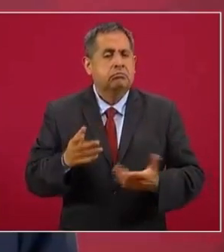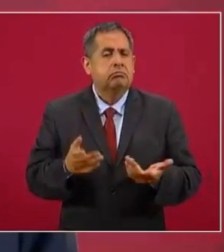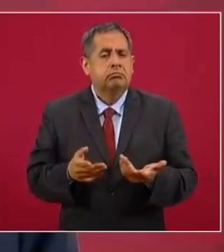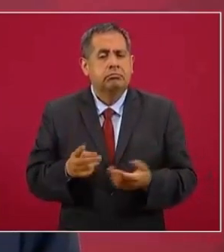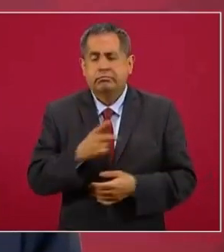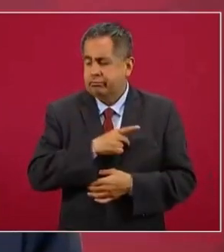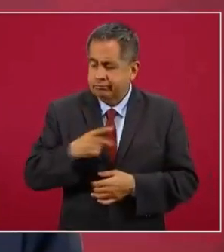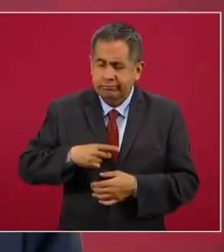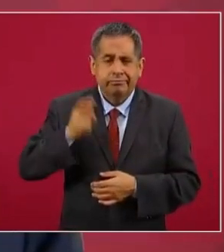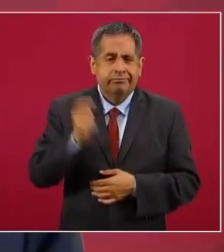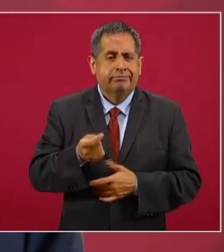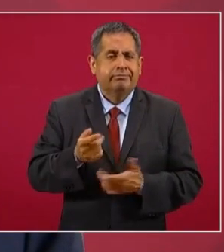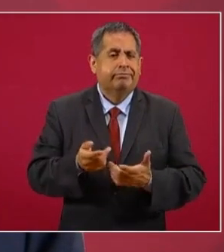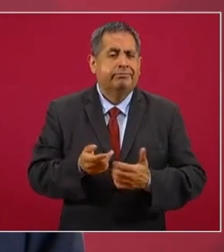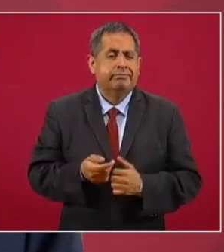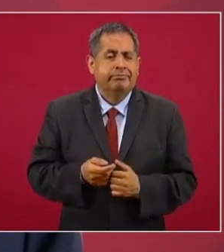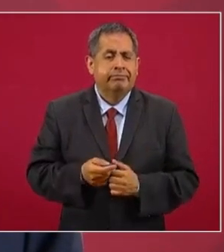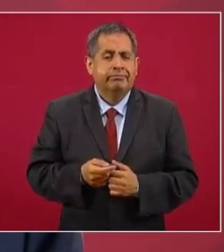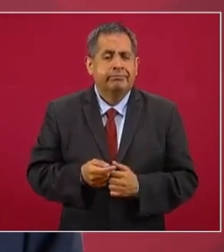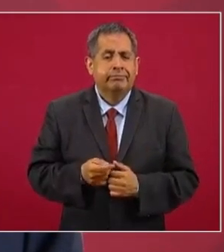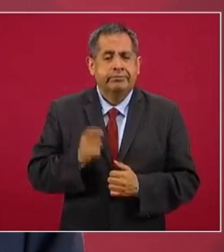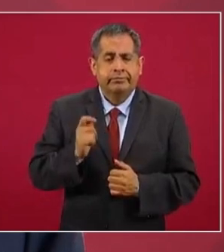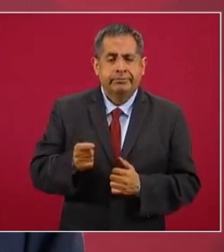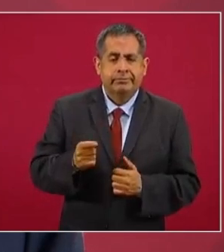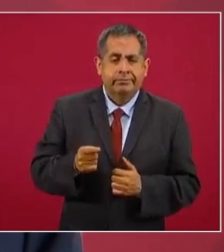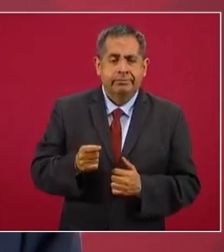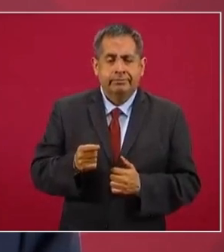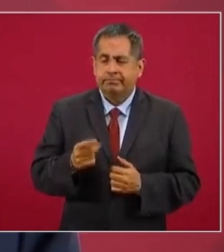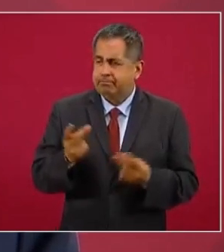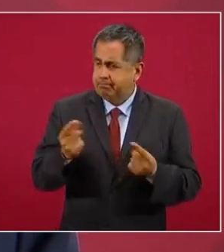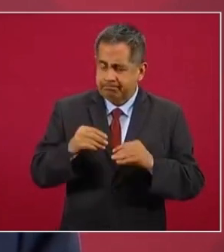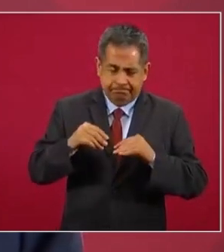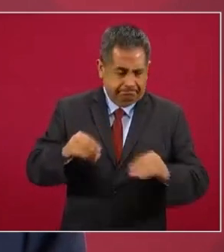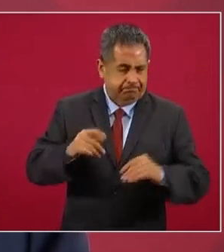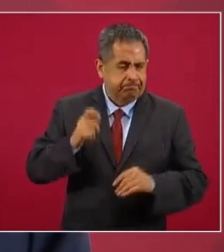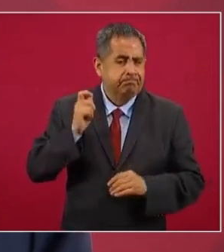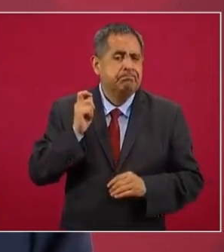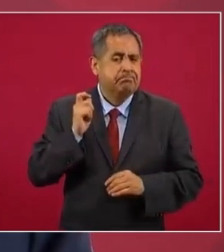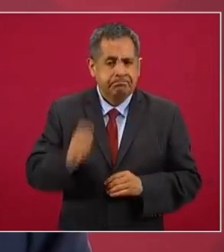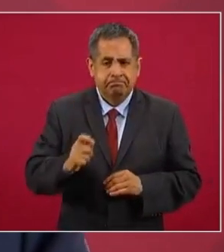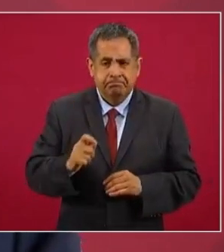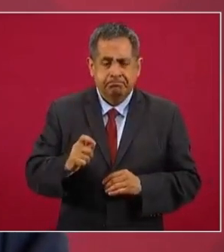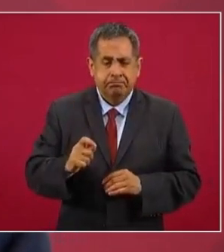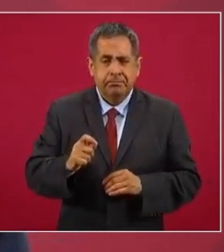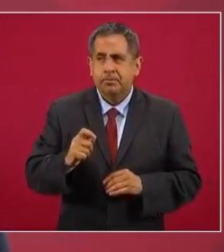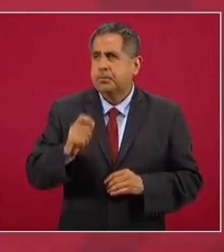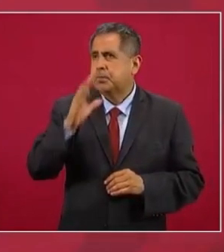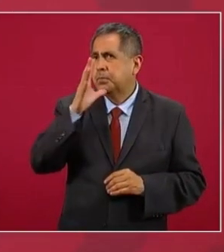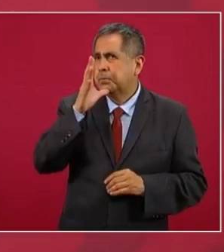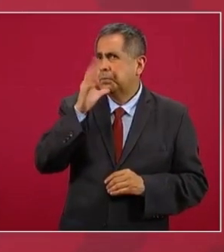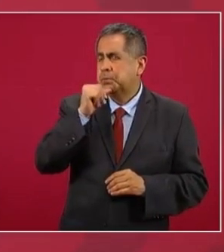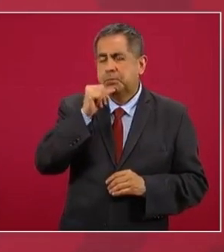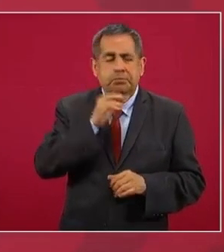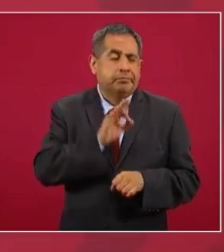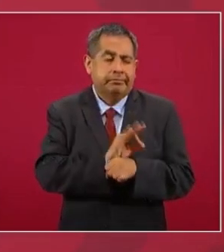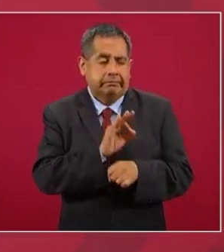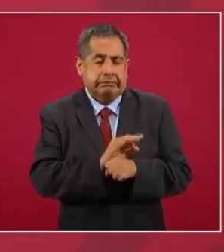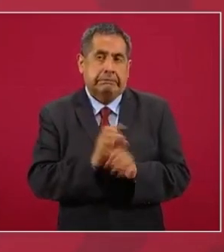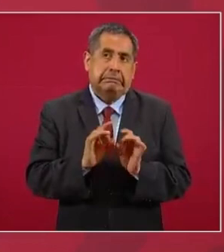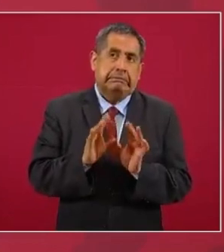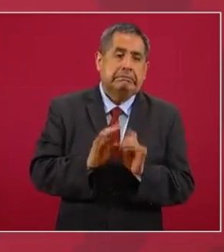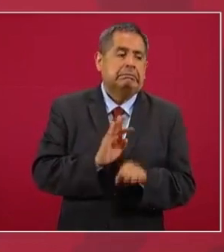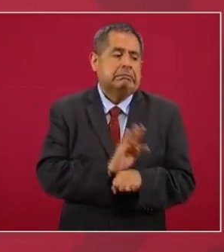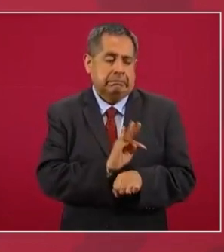se debe de actuar sin contemplaciones.